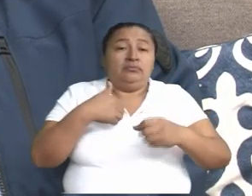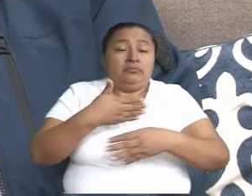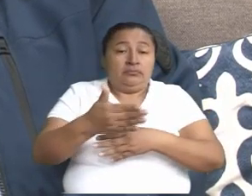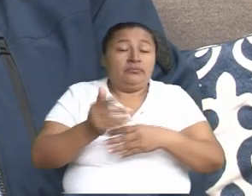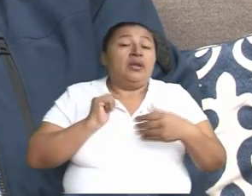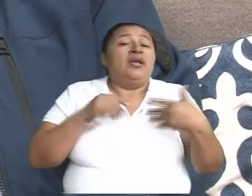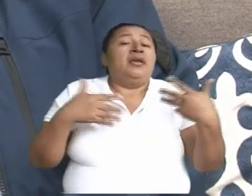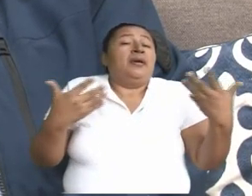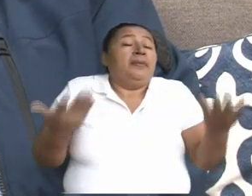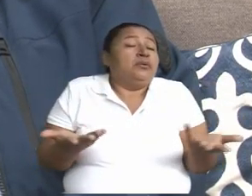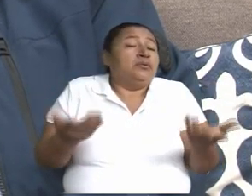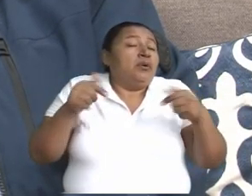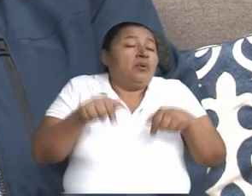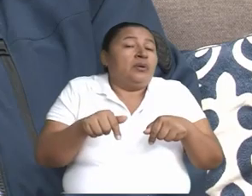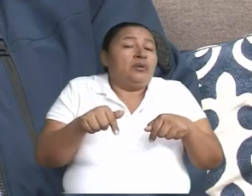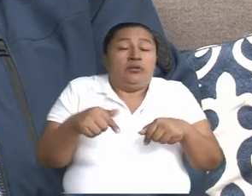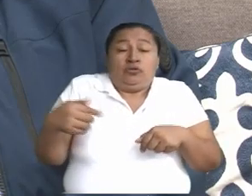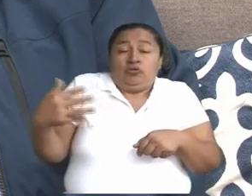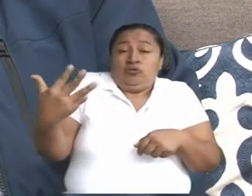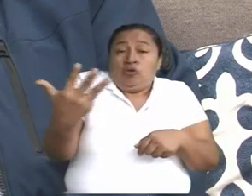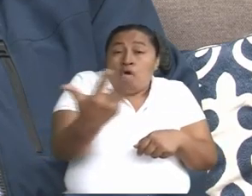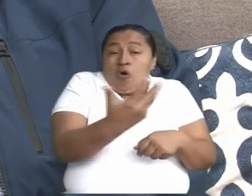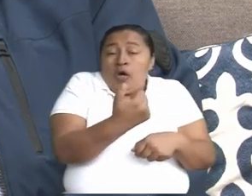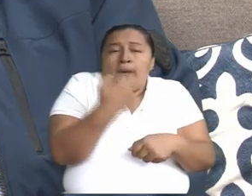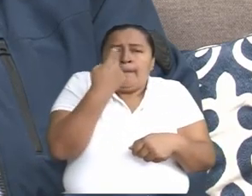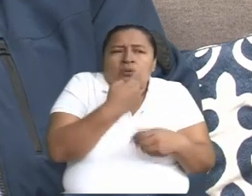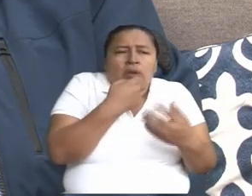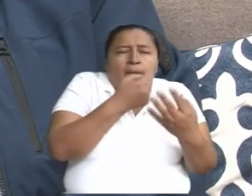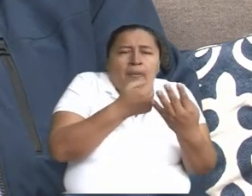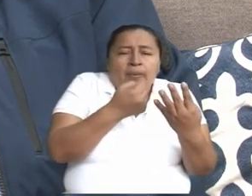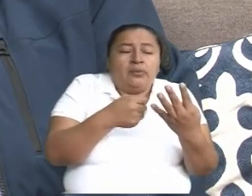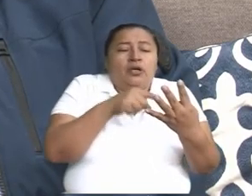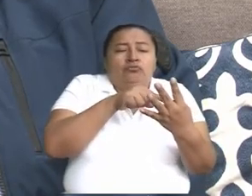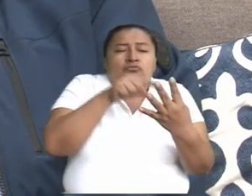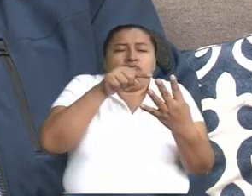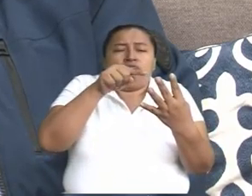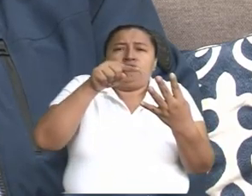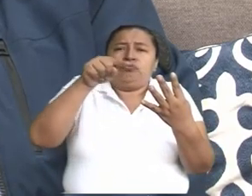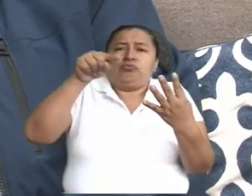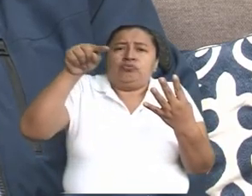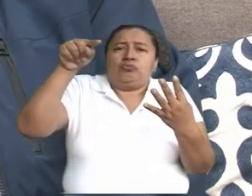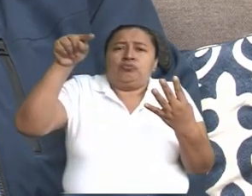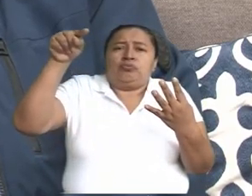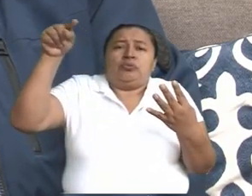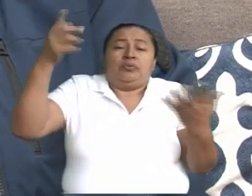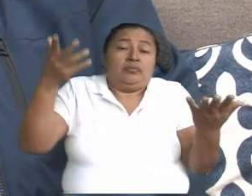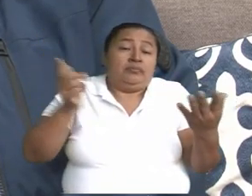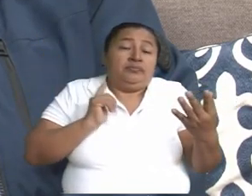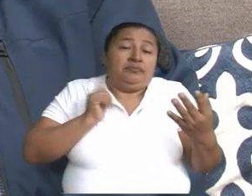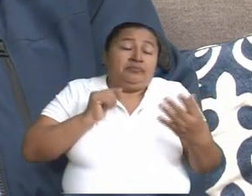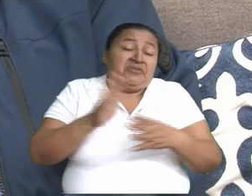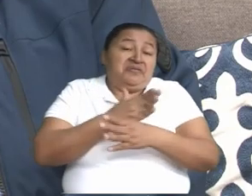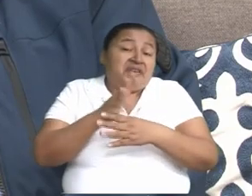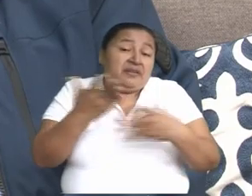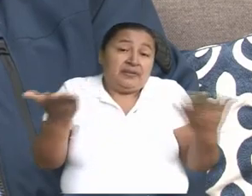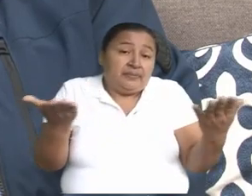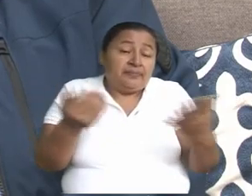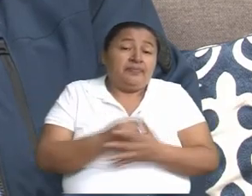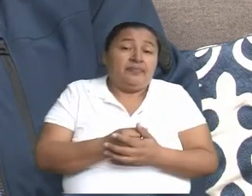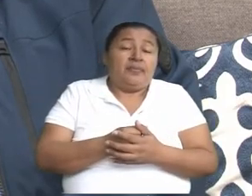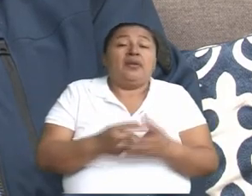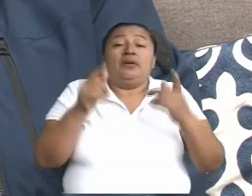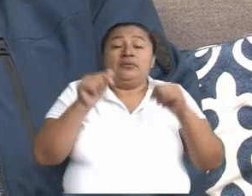es lo que está pasando ahora? Todas las encuestas marcan una tendencia que debe ganar las próximas elecciones la izquierda. Pues